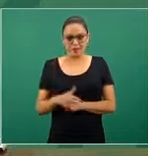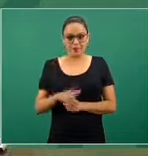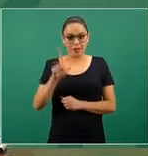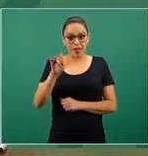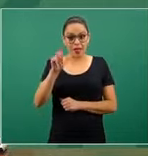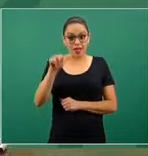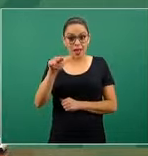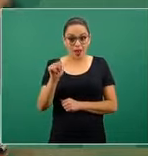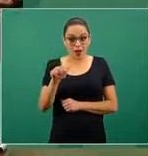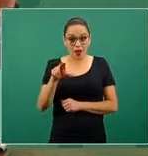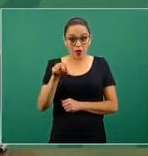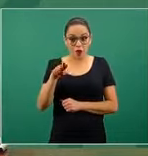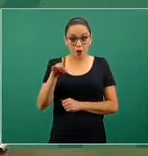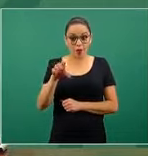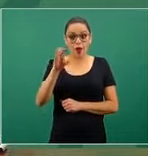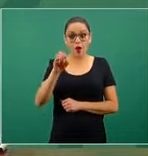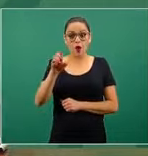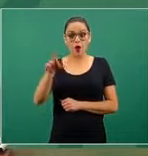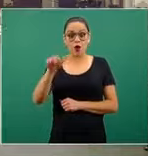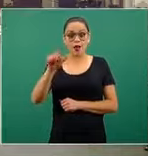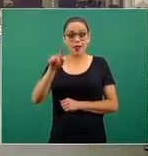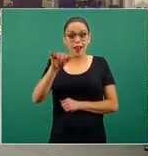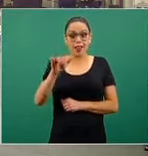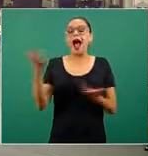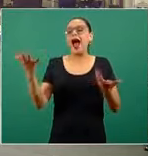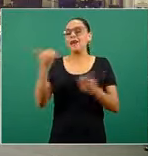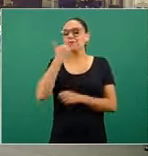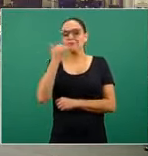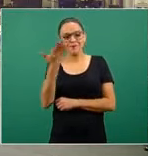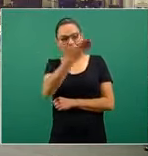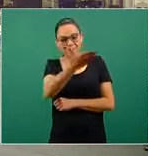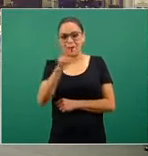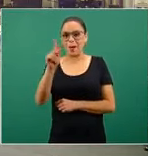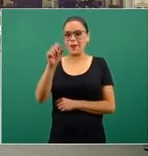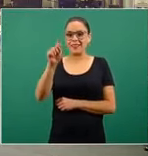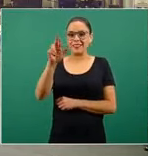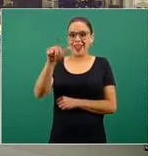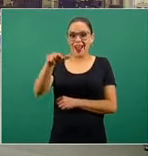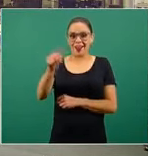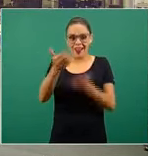Natalia Vitela. Hey, ya le doy el micrófono. Pastrana.